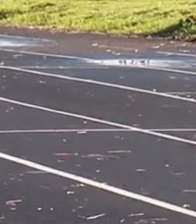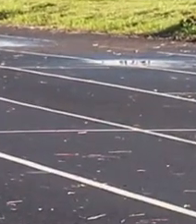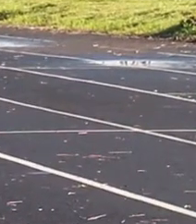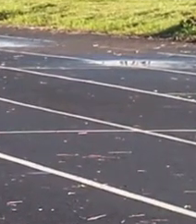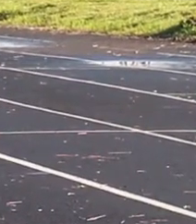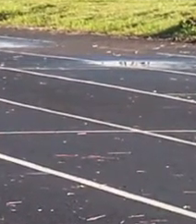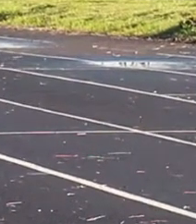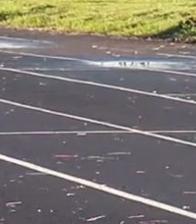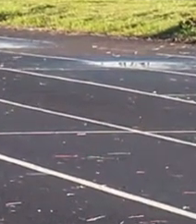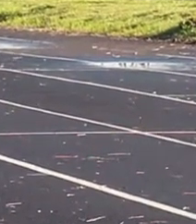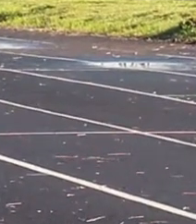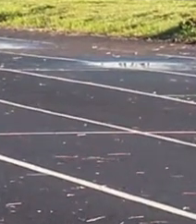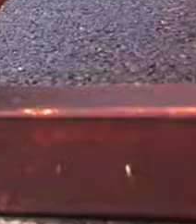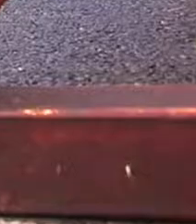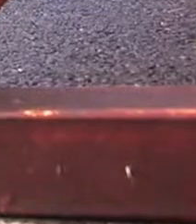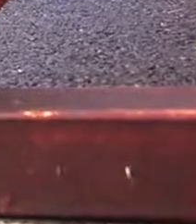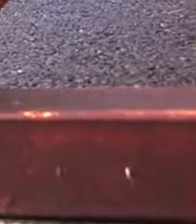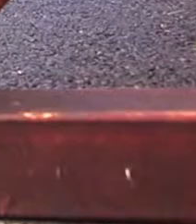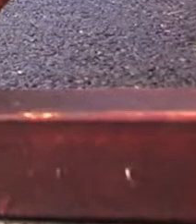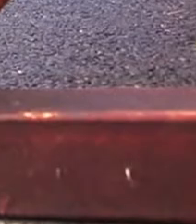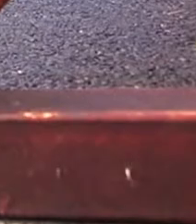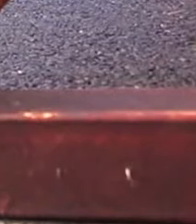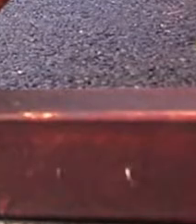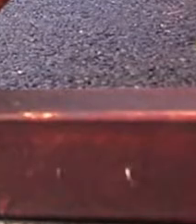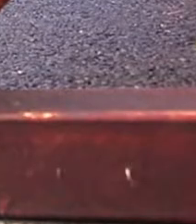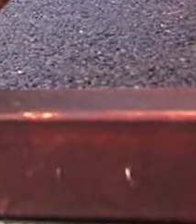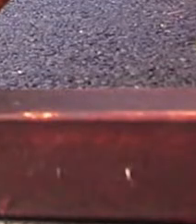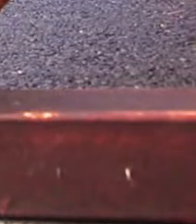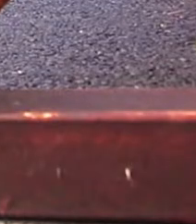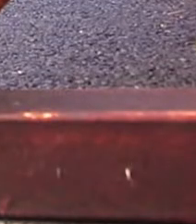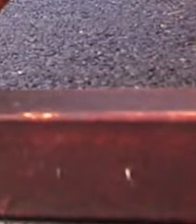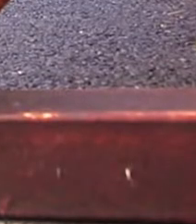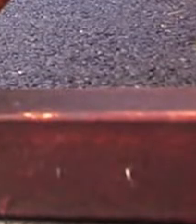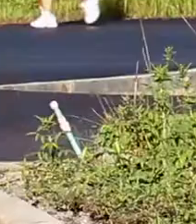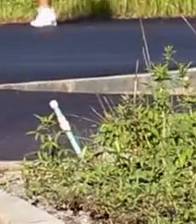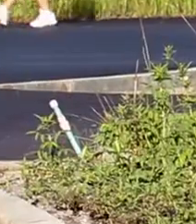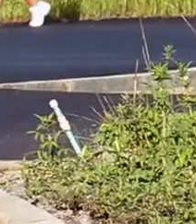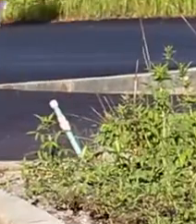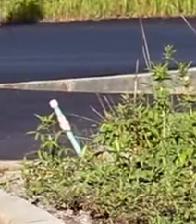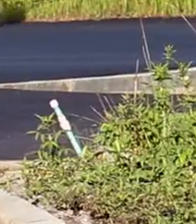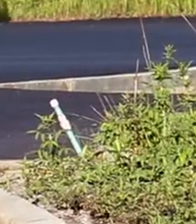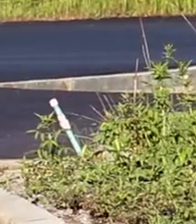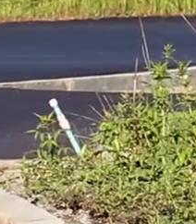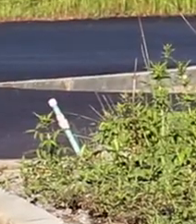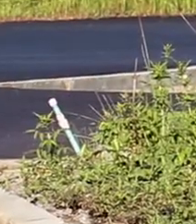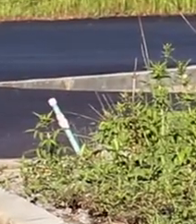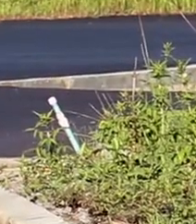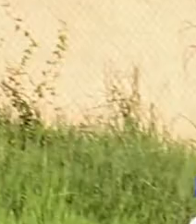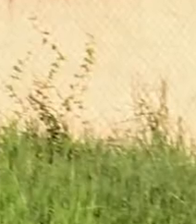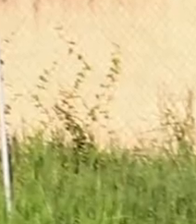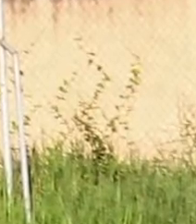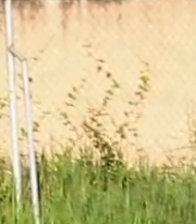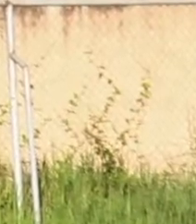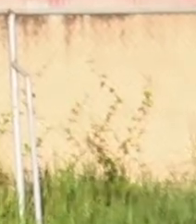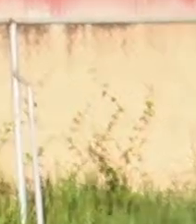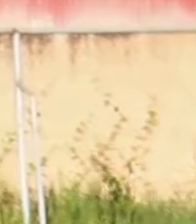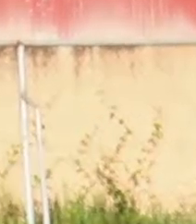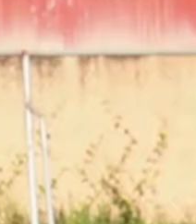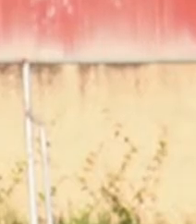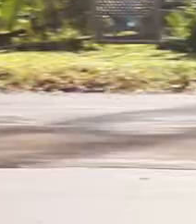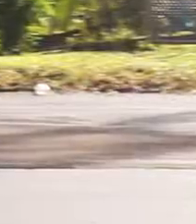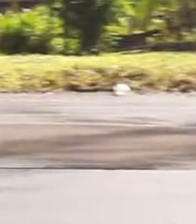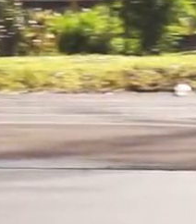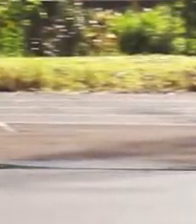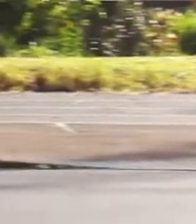me sirve para limpiar la mente de tanta cosa que recibe uno del mundo, de la vida, del pasado,